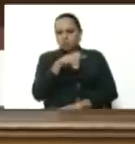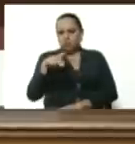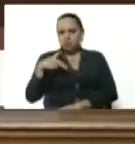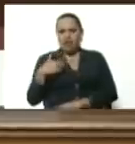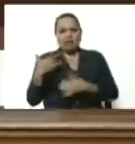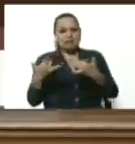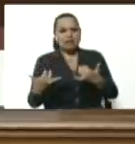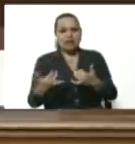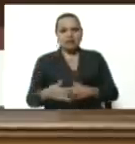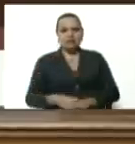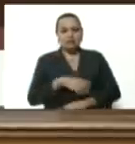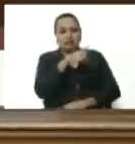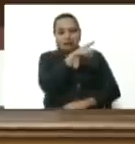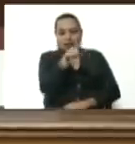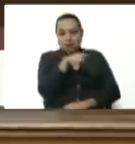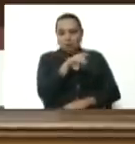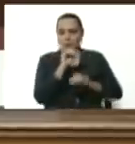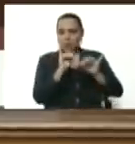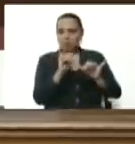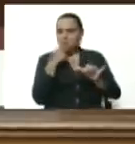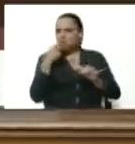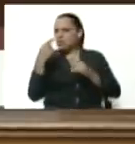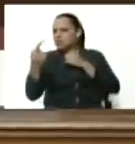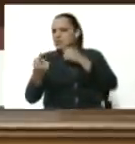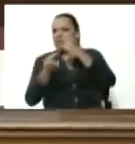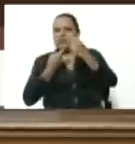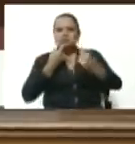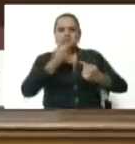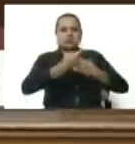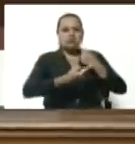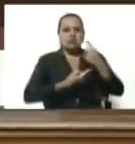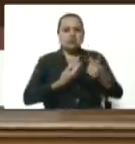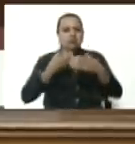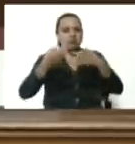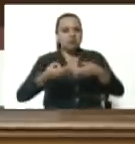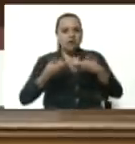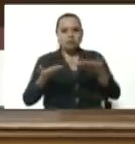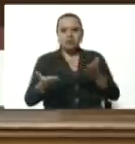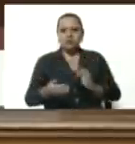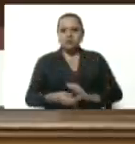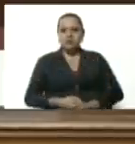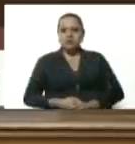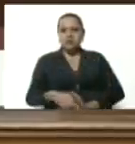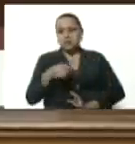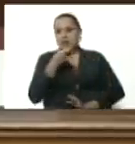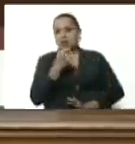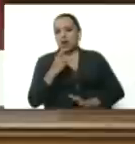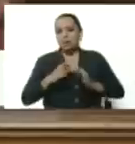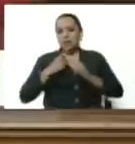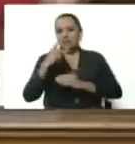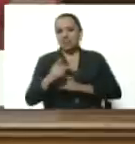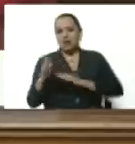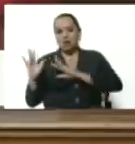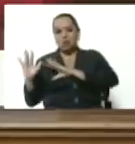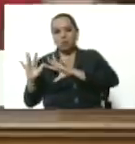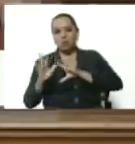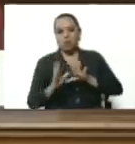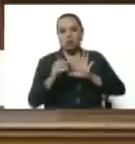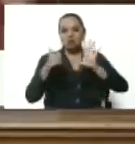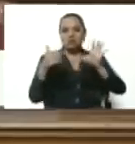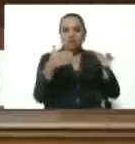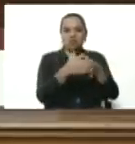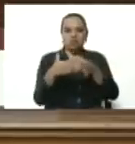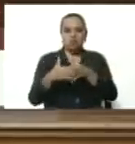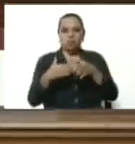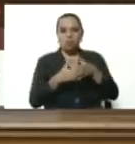ya entre ellos lo dicen a cada rato, que planificaron invasiones con 6 grupos de